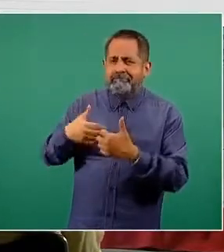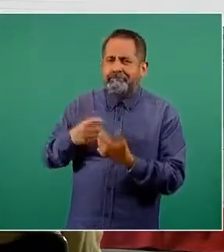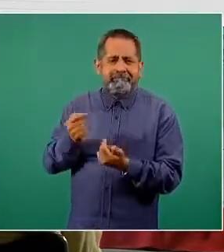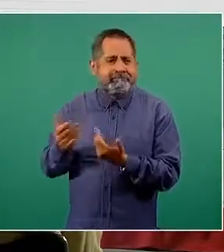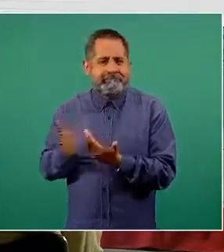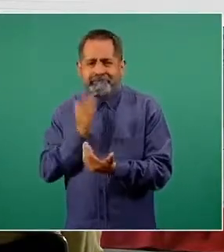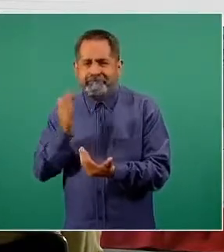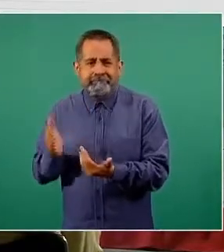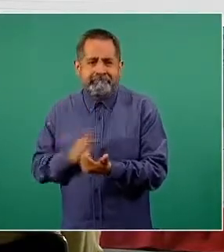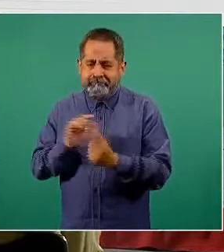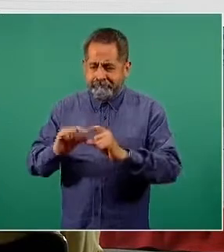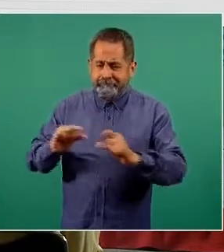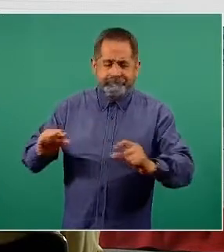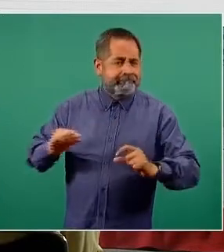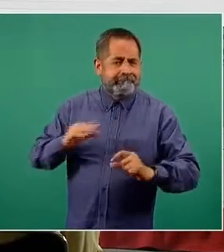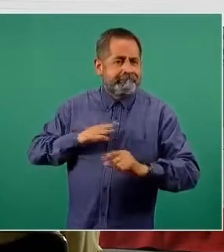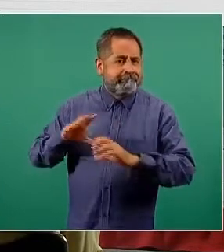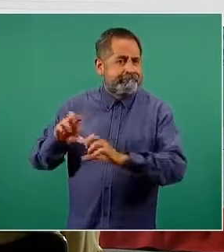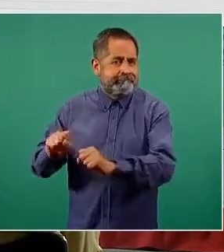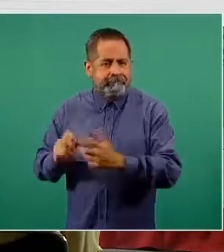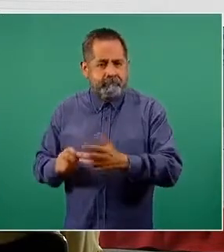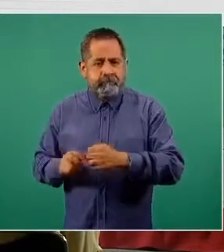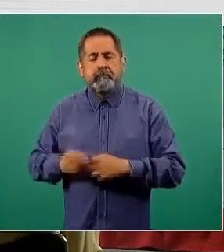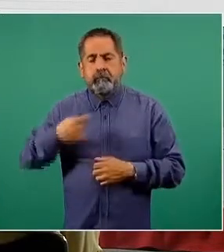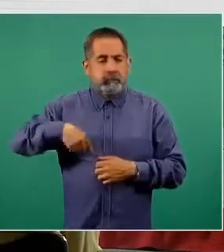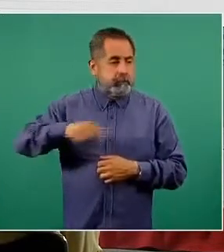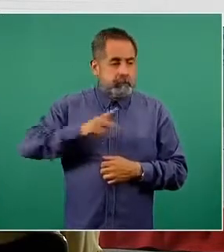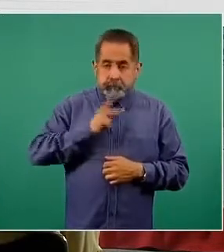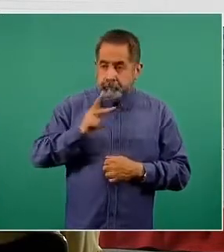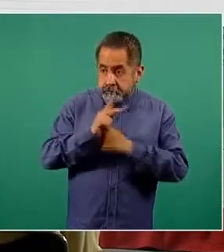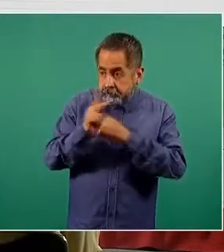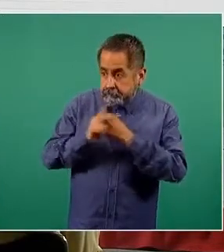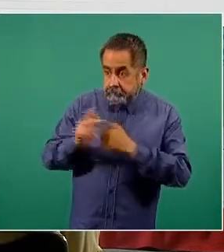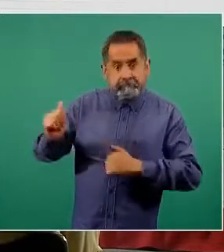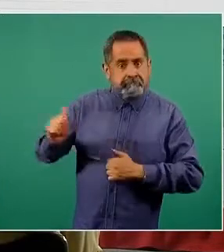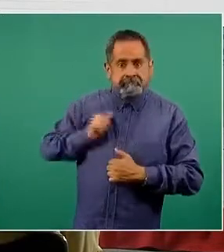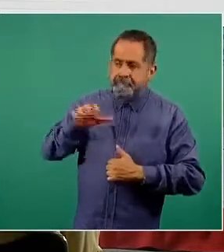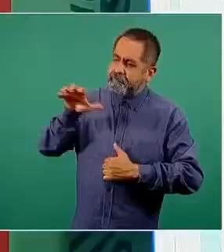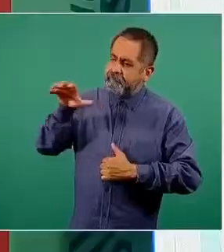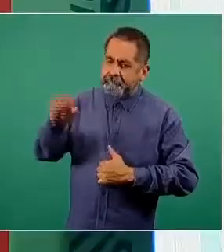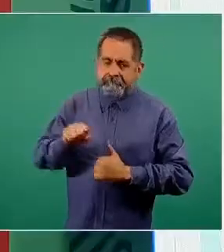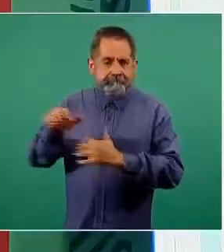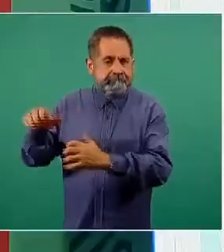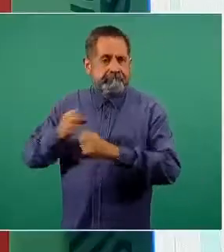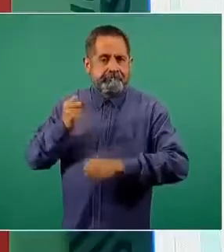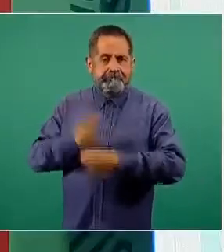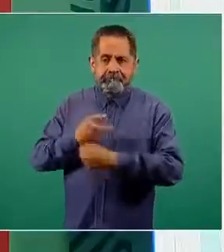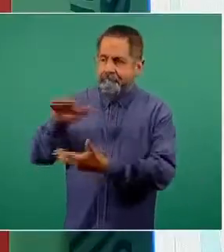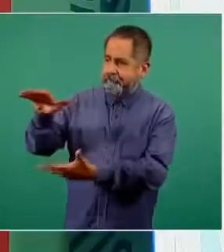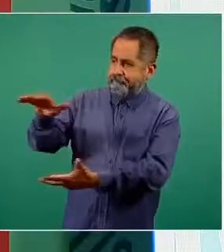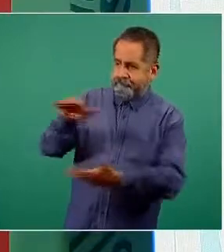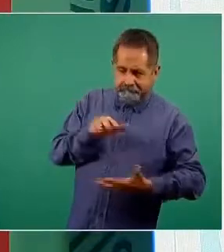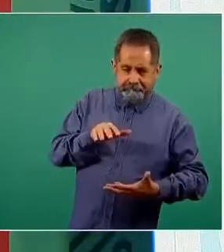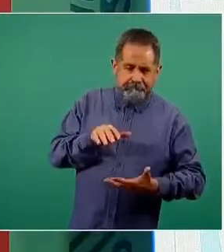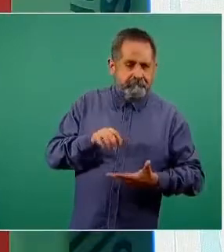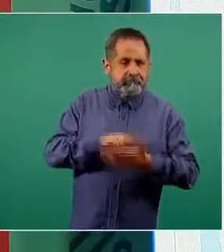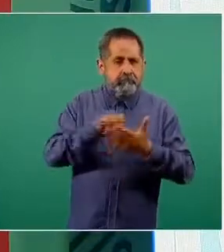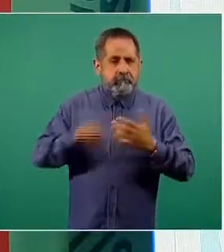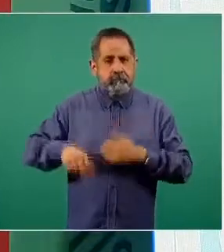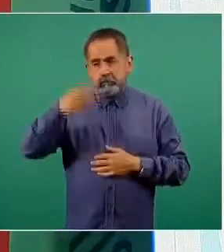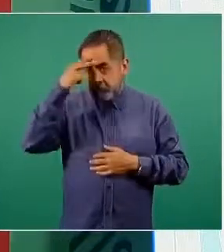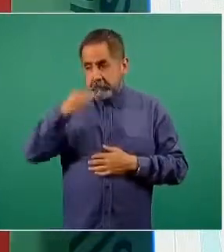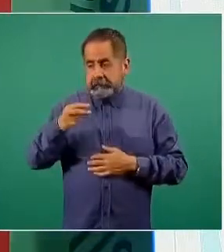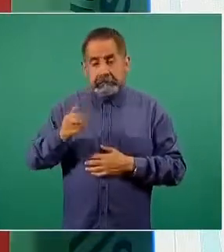países que tuvimos la oportunidad y la aprovechamos para tener un acceso temprano a vacunas, como es el caso de